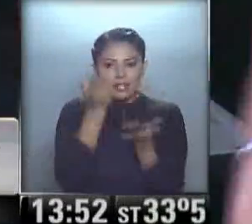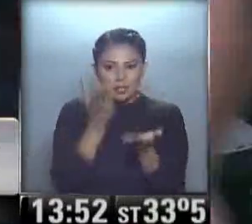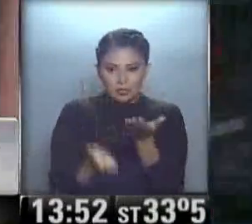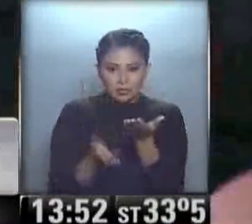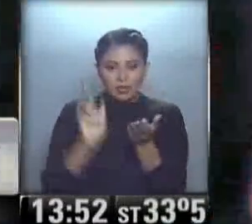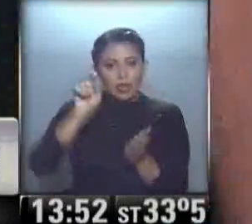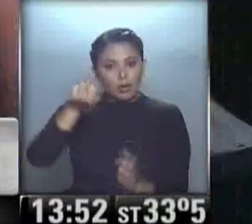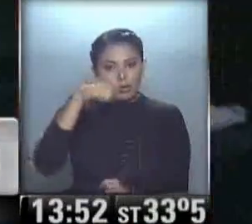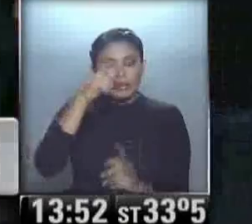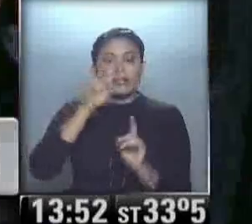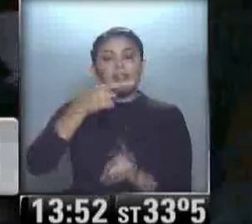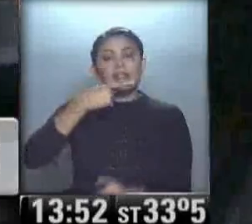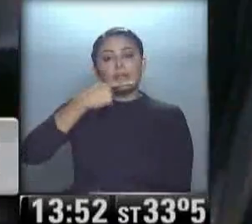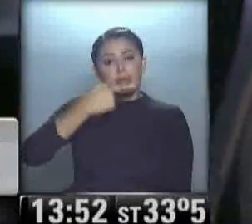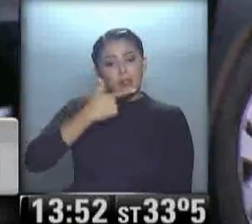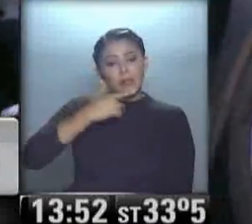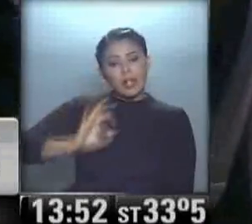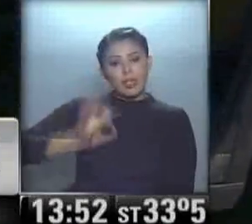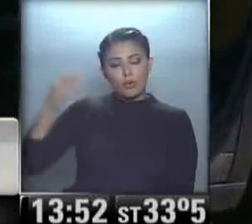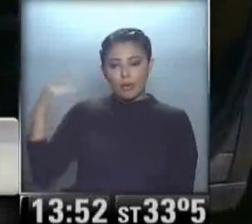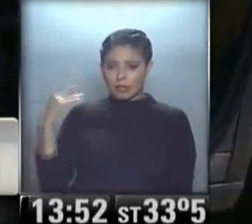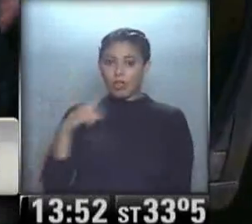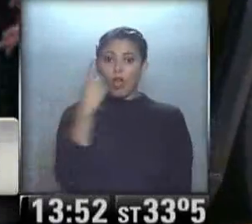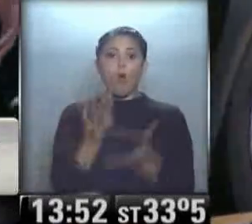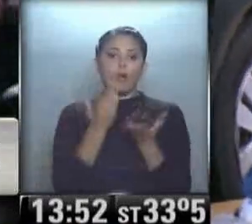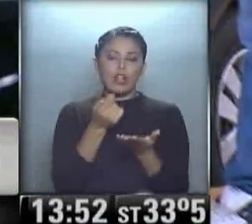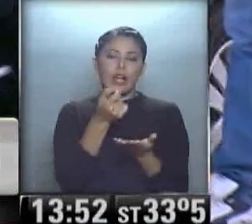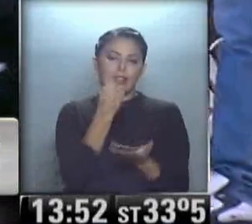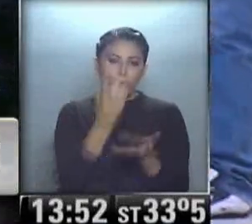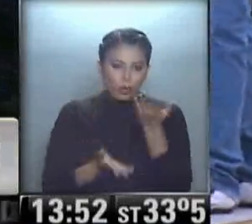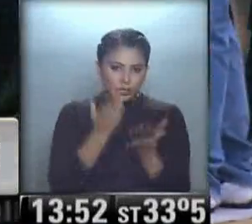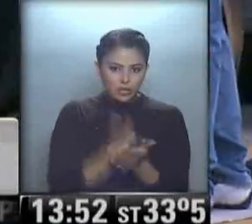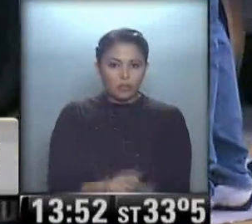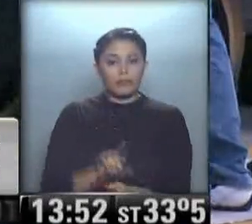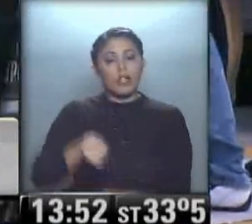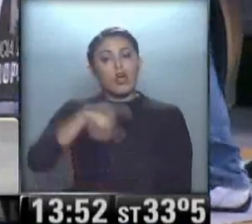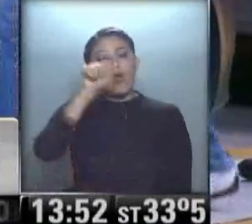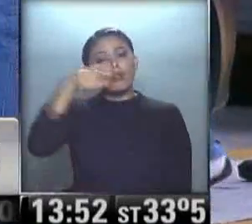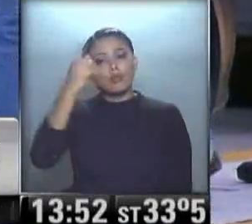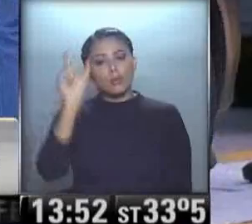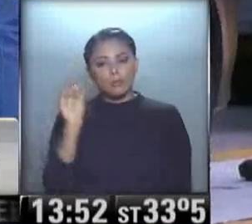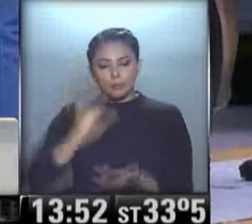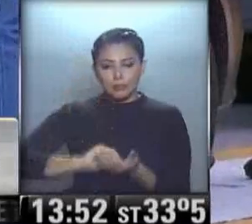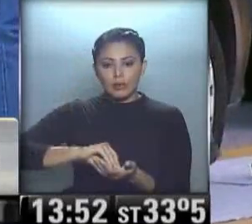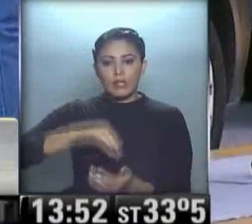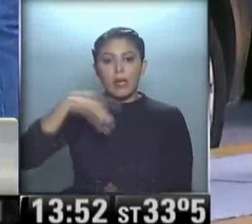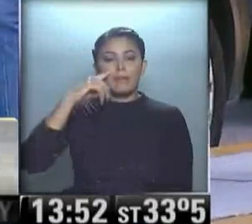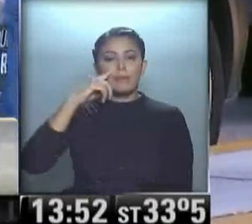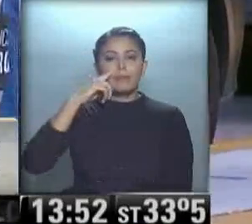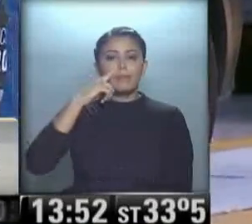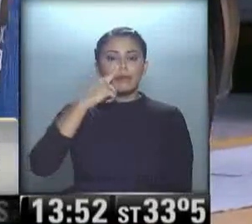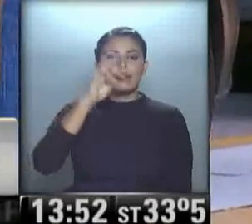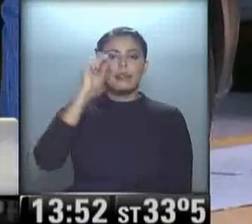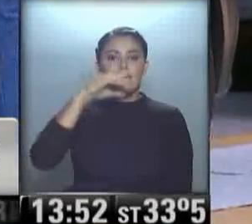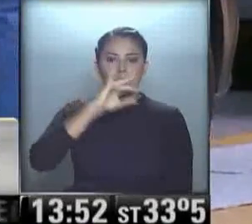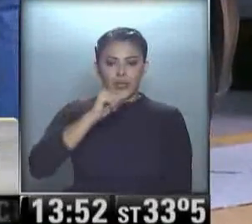le habían encontrado en septiembre del año pasado 1 kil casi 1 kil tenemos otro más Roberto Miranda Romero Perdón Miranda con